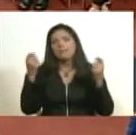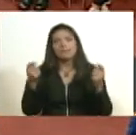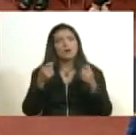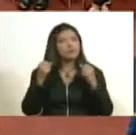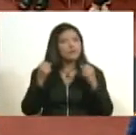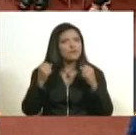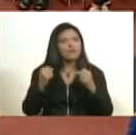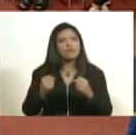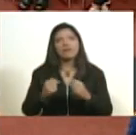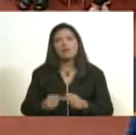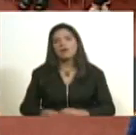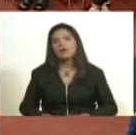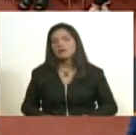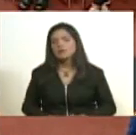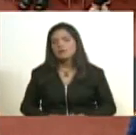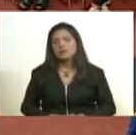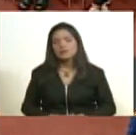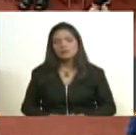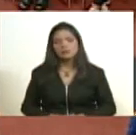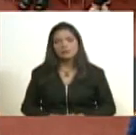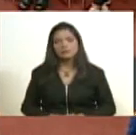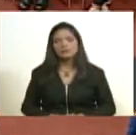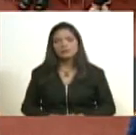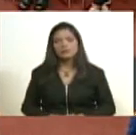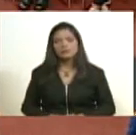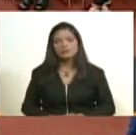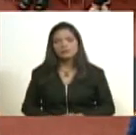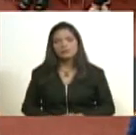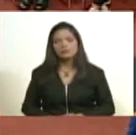bestial, tan